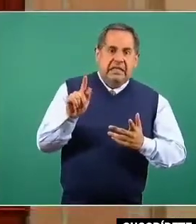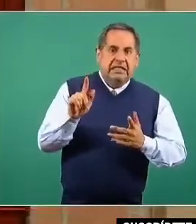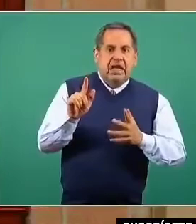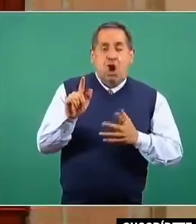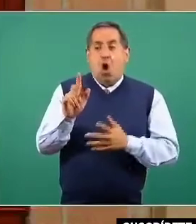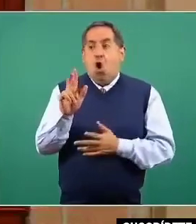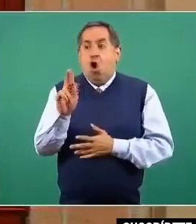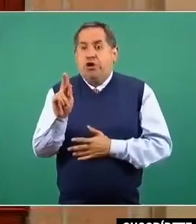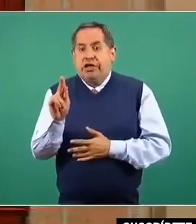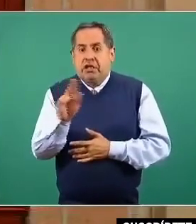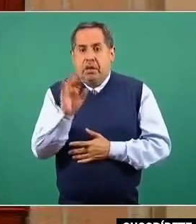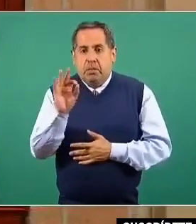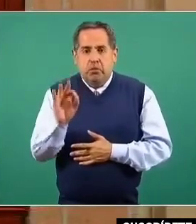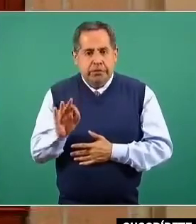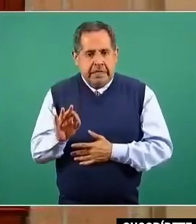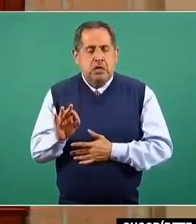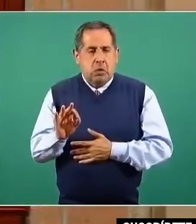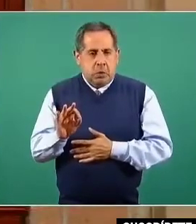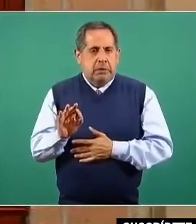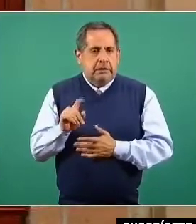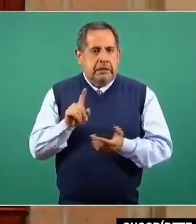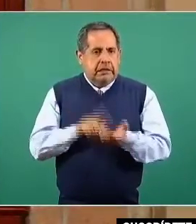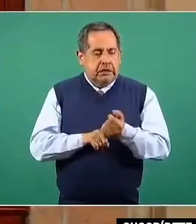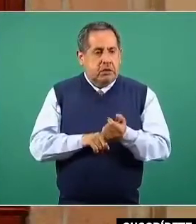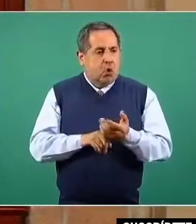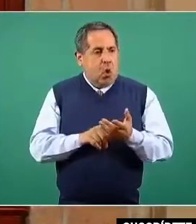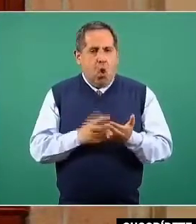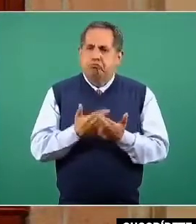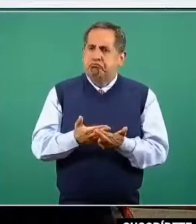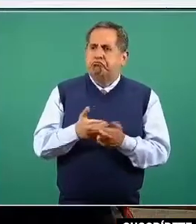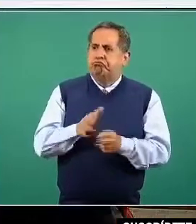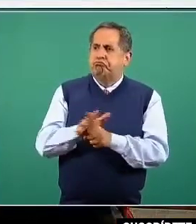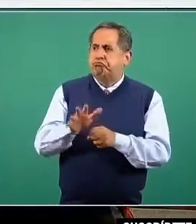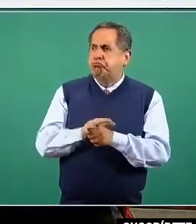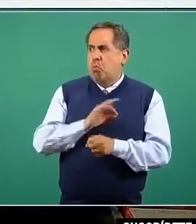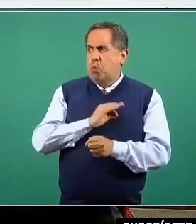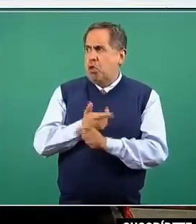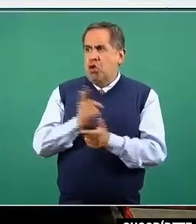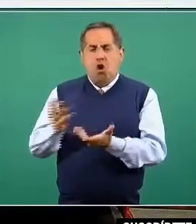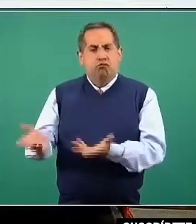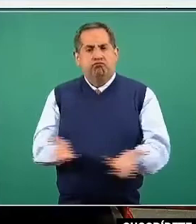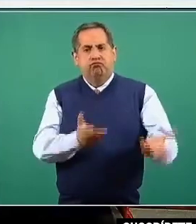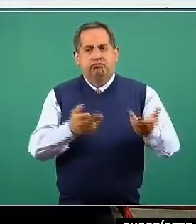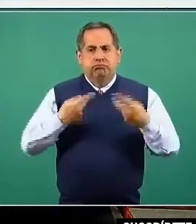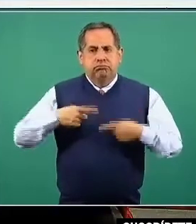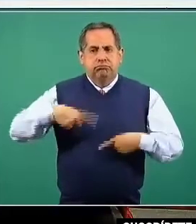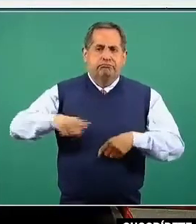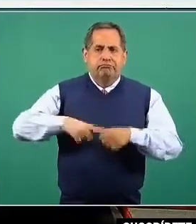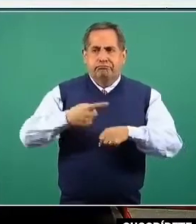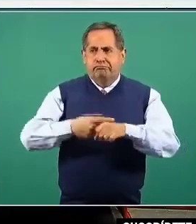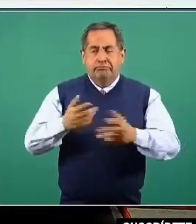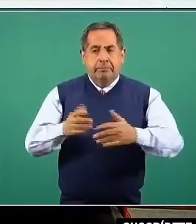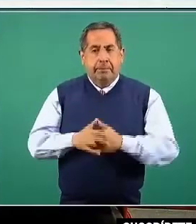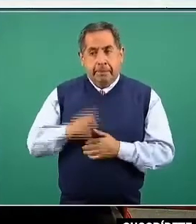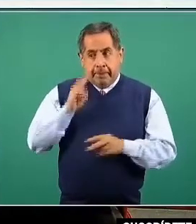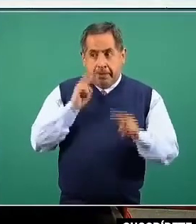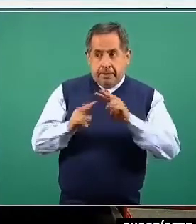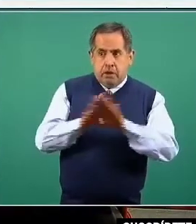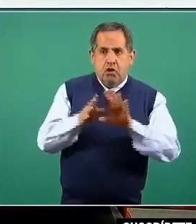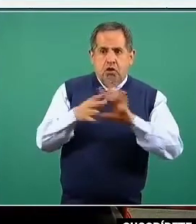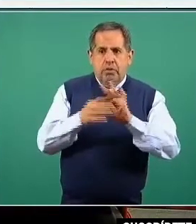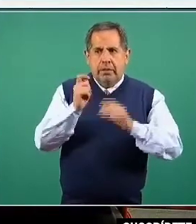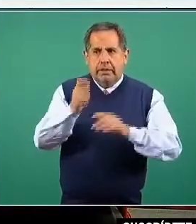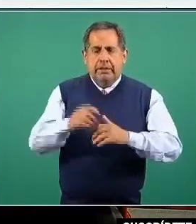del 80% de sus camas todavía disponibles para pacientes graves. Si vemos la siguiente